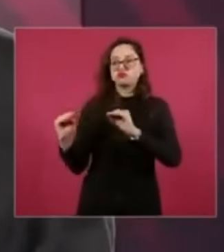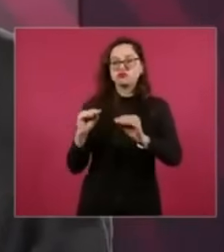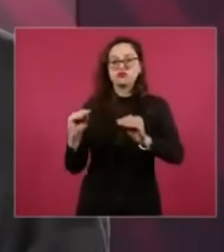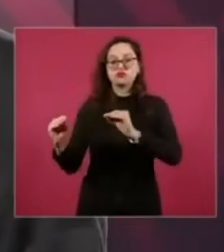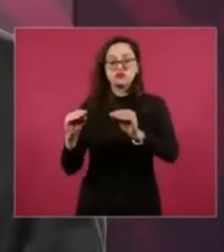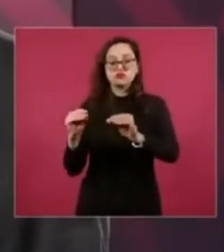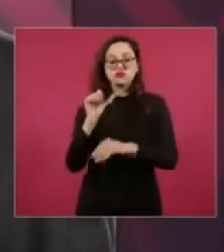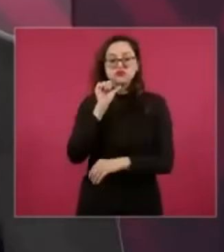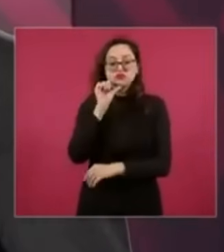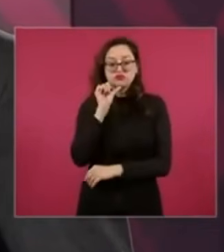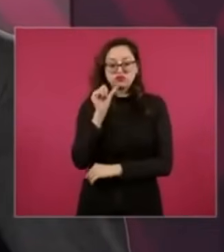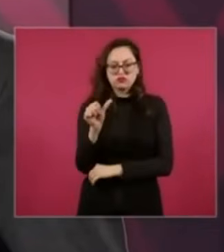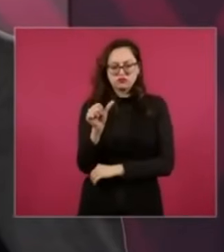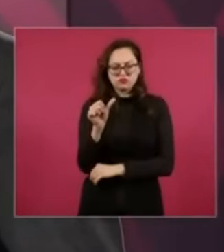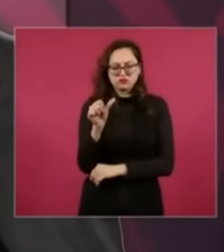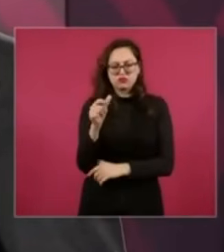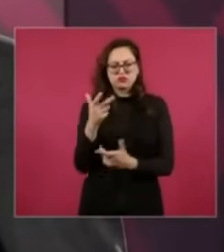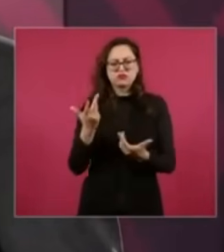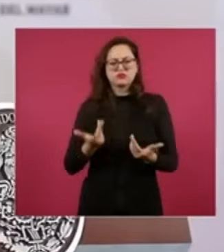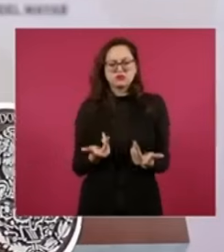pero no son funcionarios,